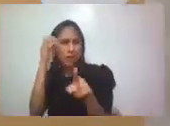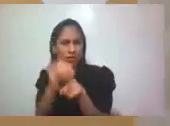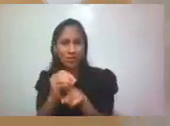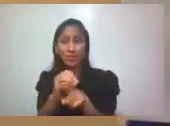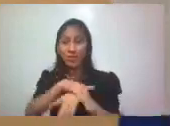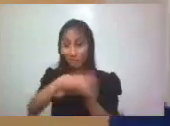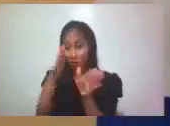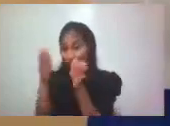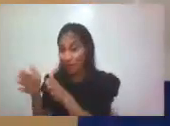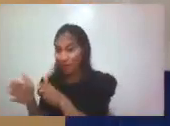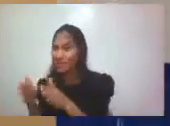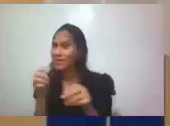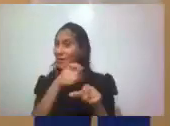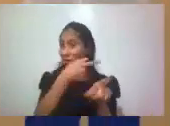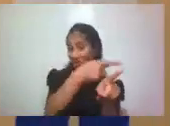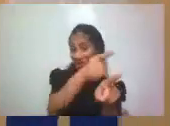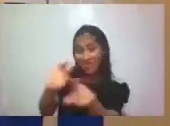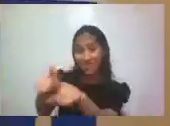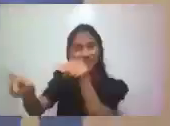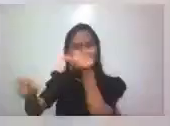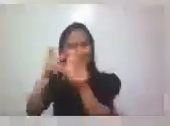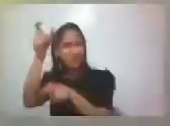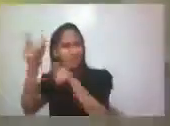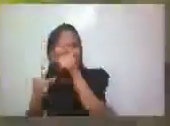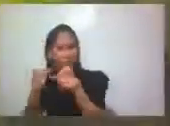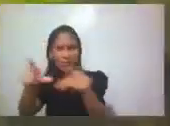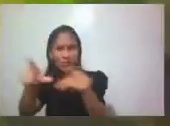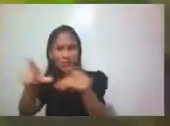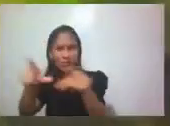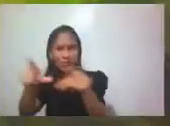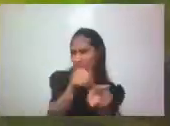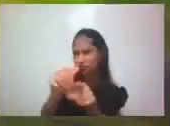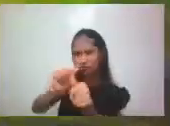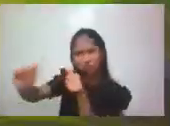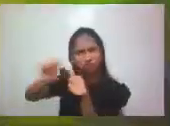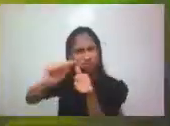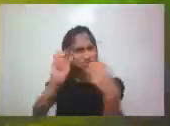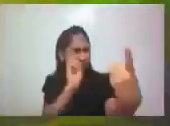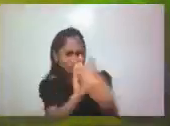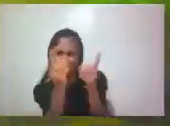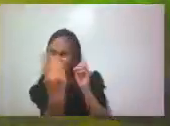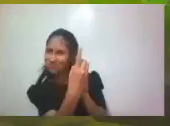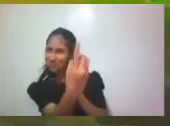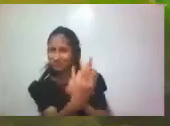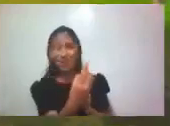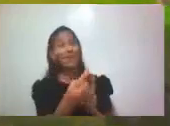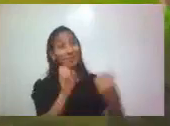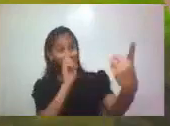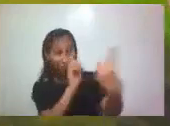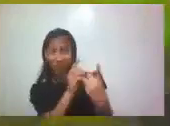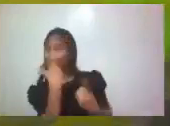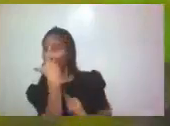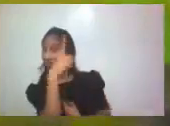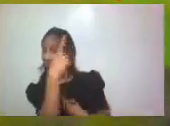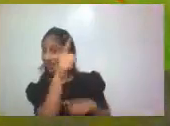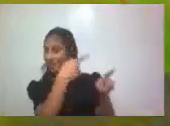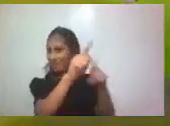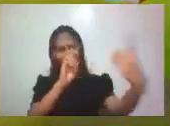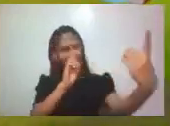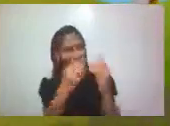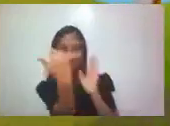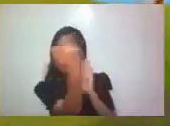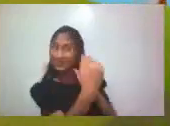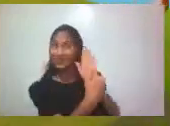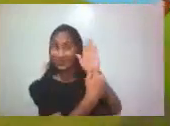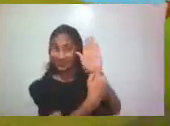realizando con los pueblos indígenas, presentamos la Agenda del SENACE con los pueblos indígenas u originarios. Esta